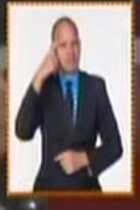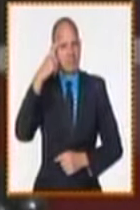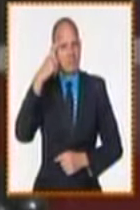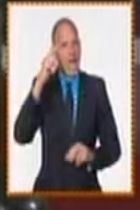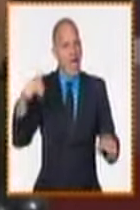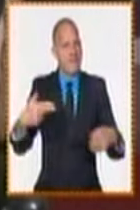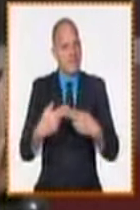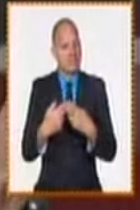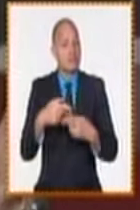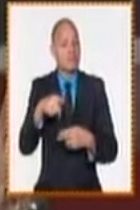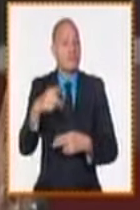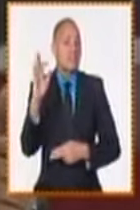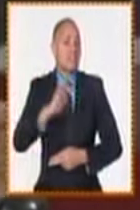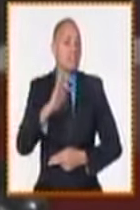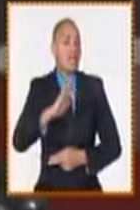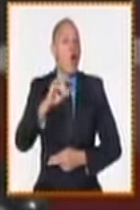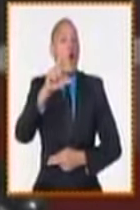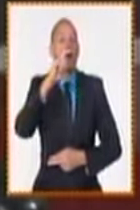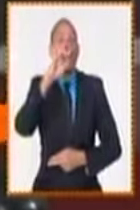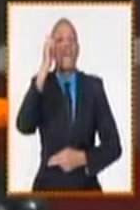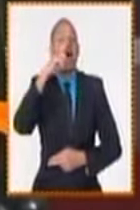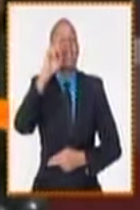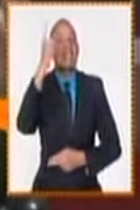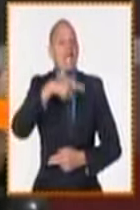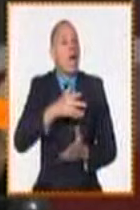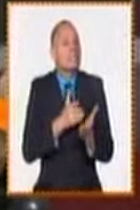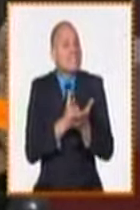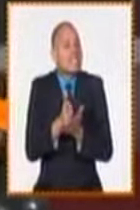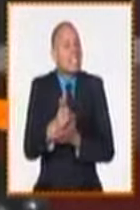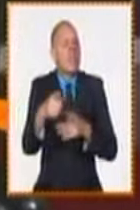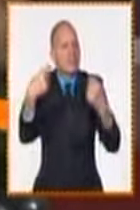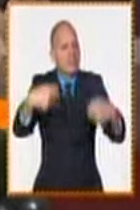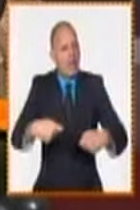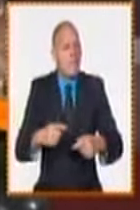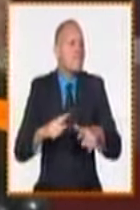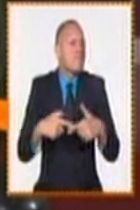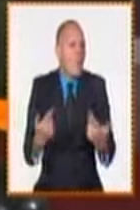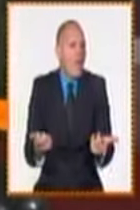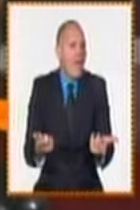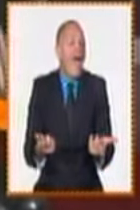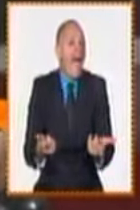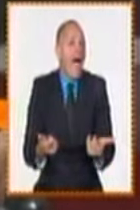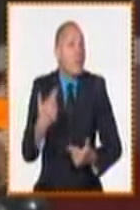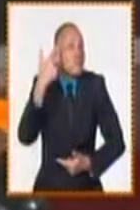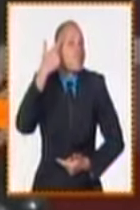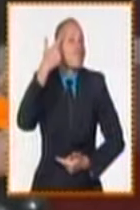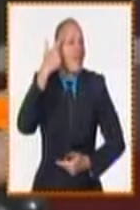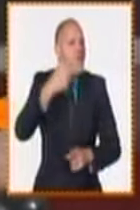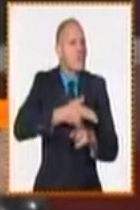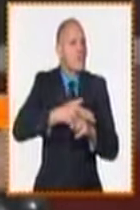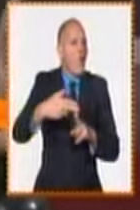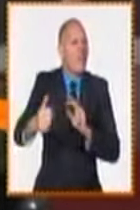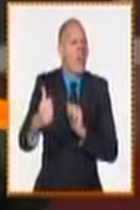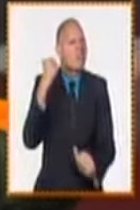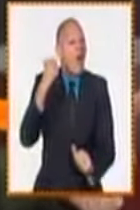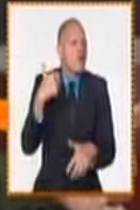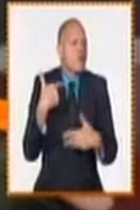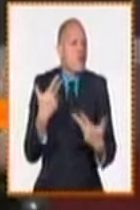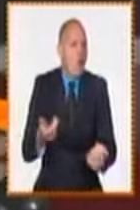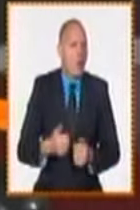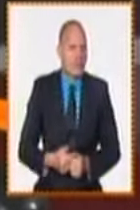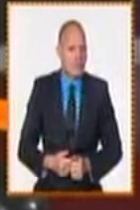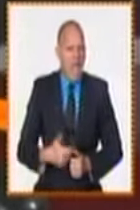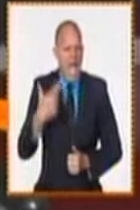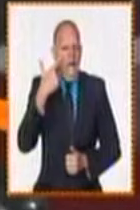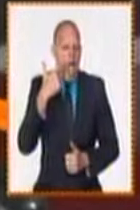nuestra identidad, nuestras tradiciones, defender nuestras raíces, nuestra cultura desde su columna vertebral, desde los